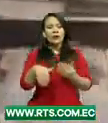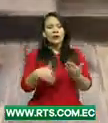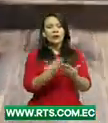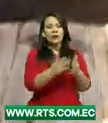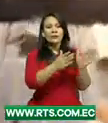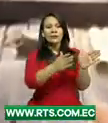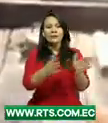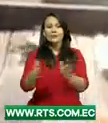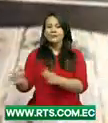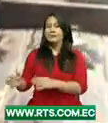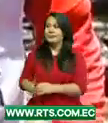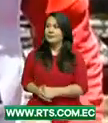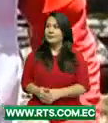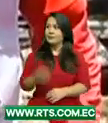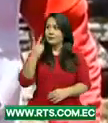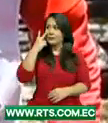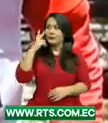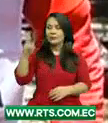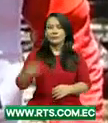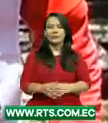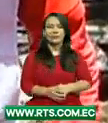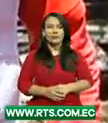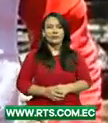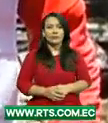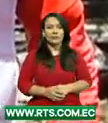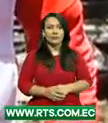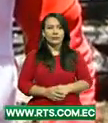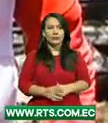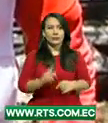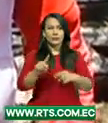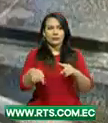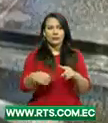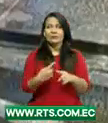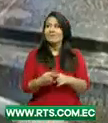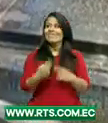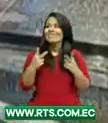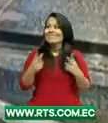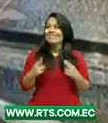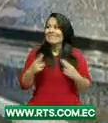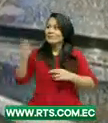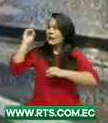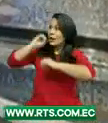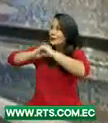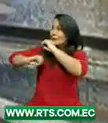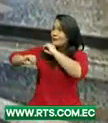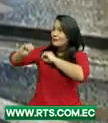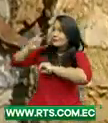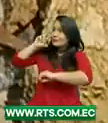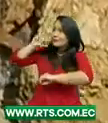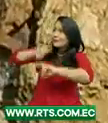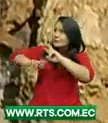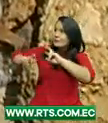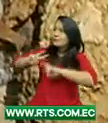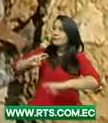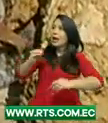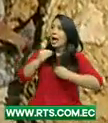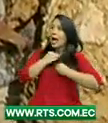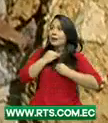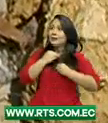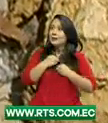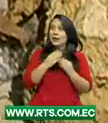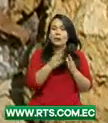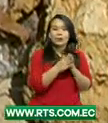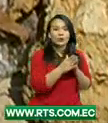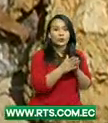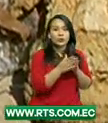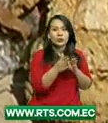llama bien cerrada. Elementos de la Cruz Roja llegaron al sitio, evaluaron la situación y de ahí a aplicar los